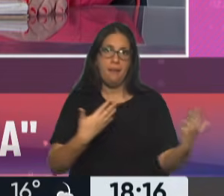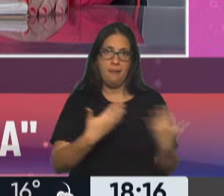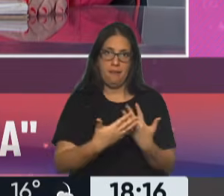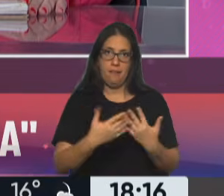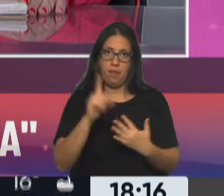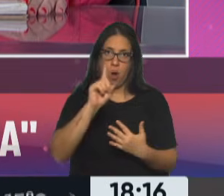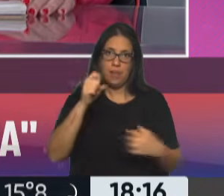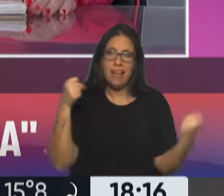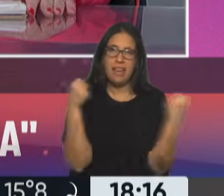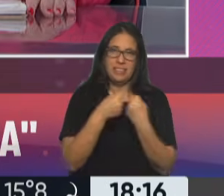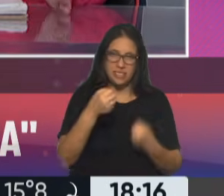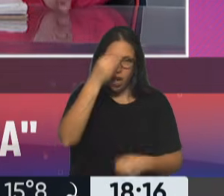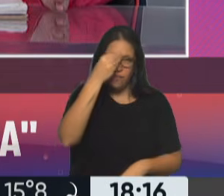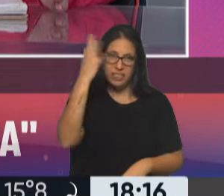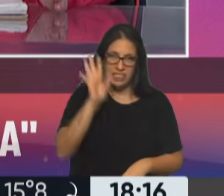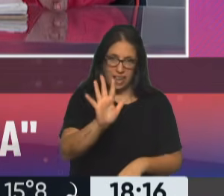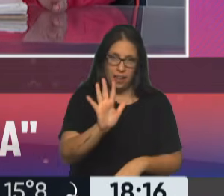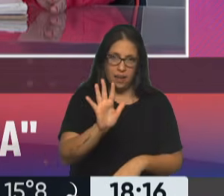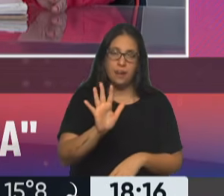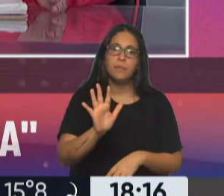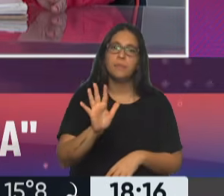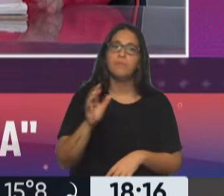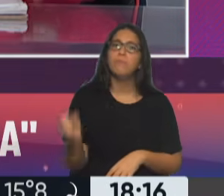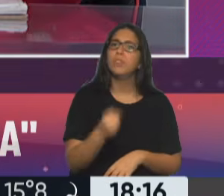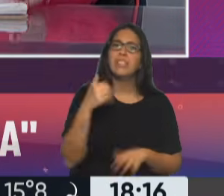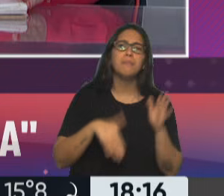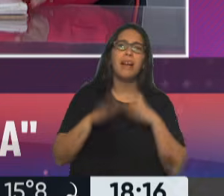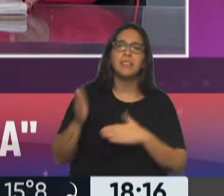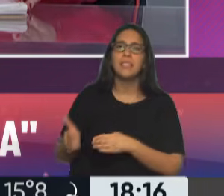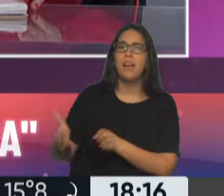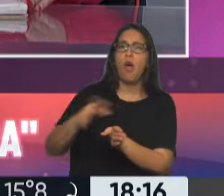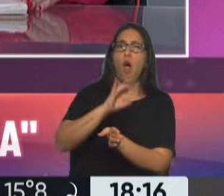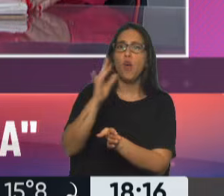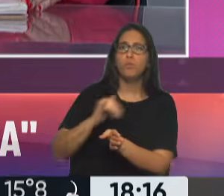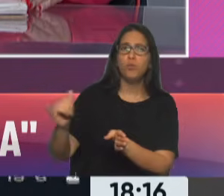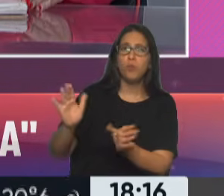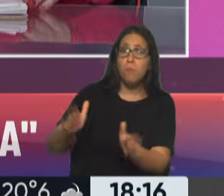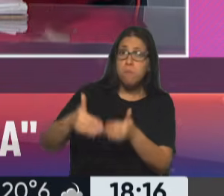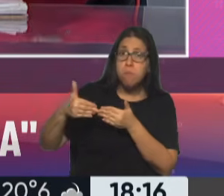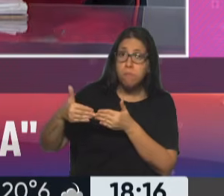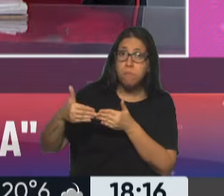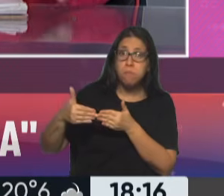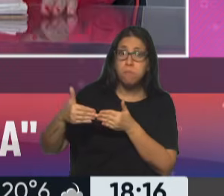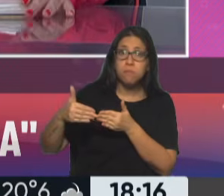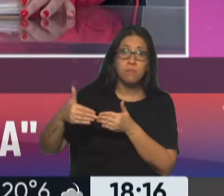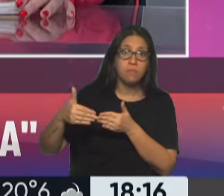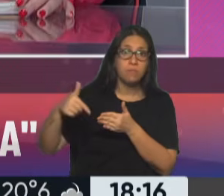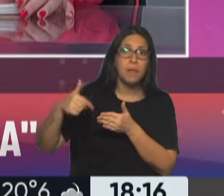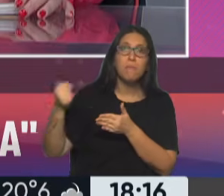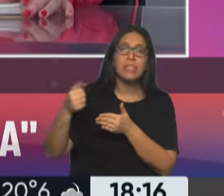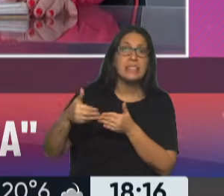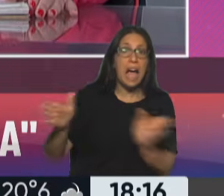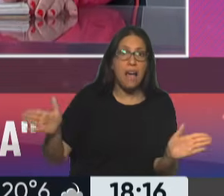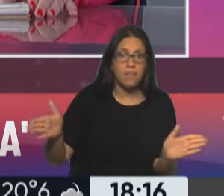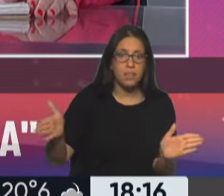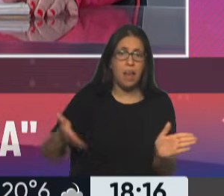más importante de esto es levantar el bloqueo del Estrecho de Hormuz, que era algo, recordemos que antes de comenzar esta guerra no existía, no era un